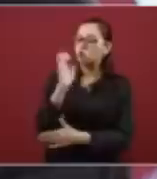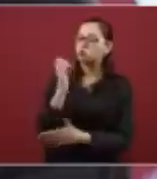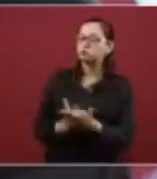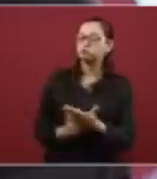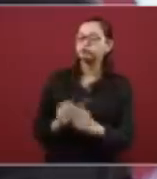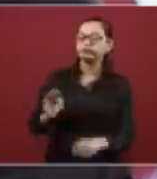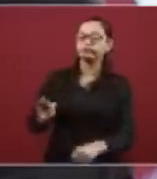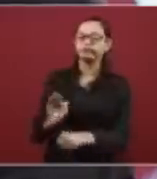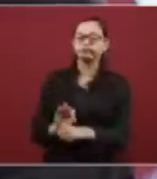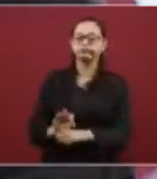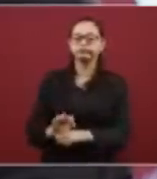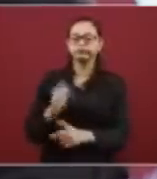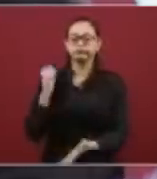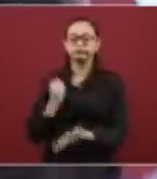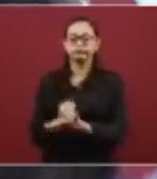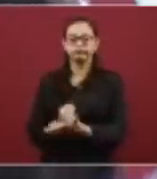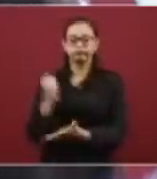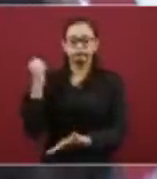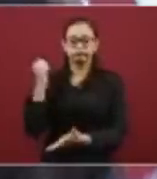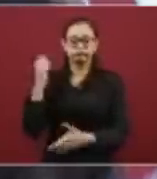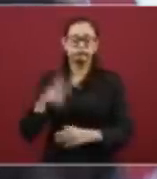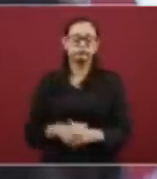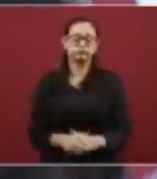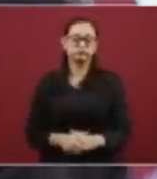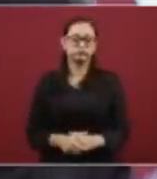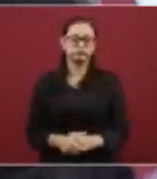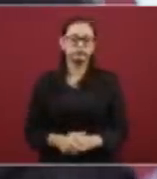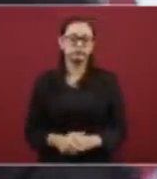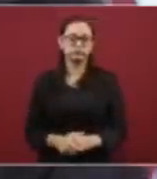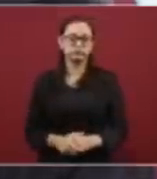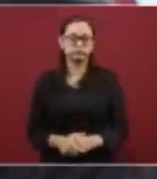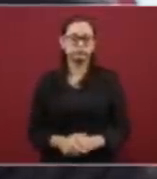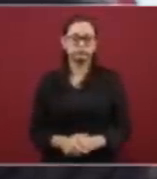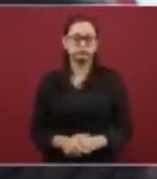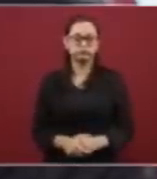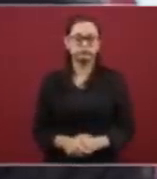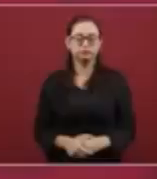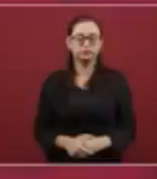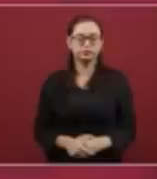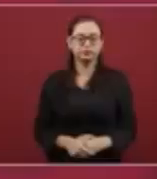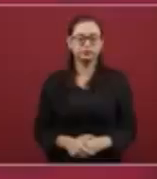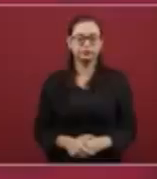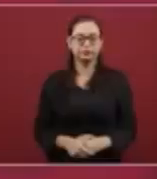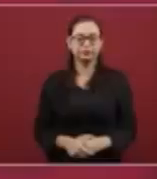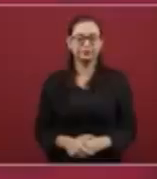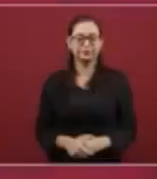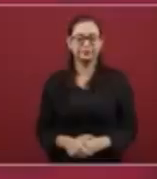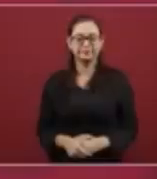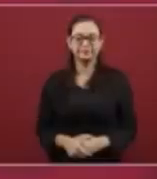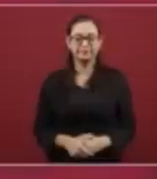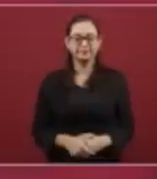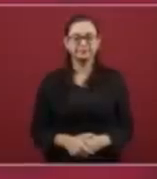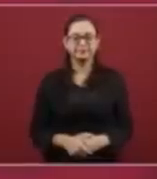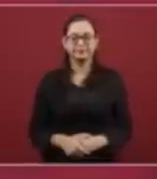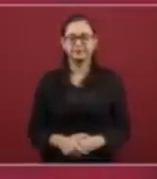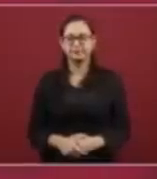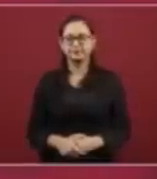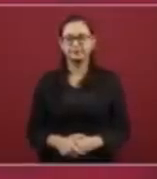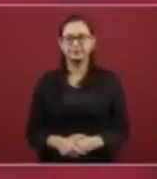contratos. Hay la experiencia de que son